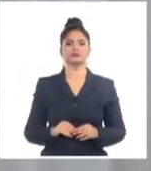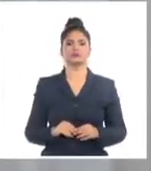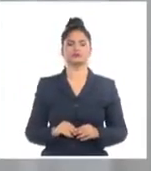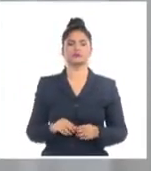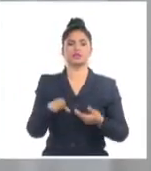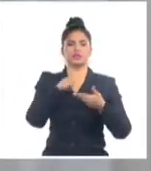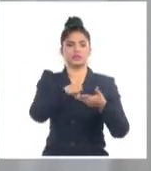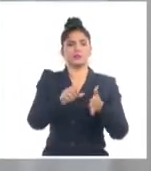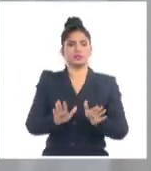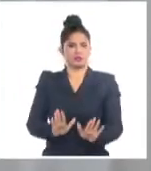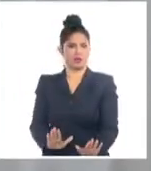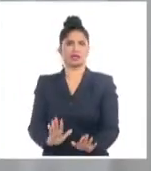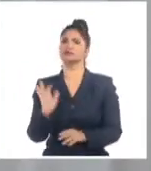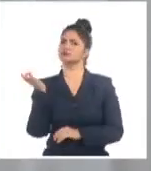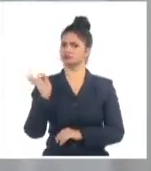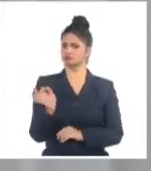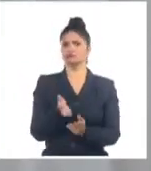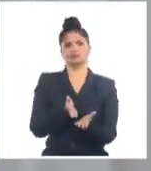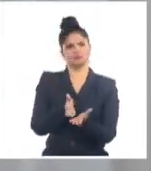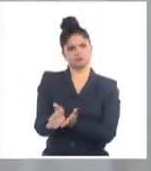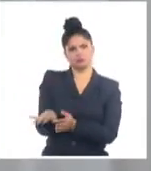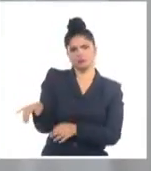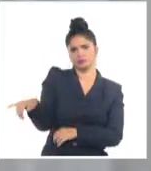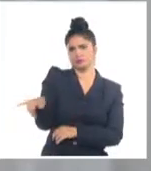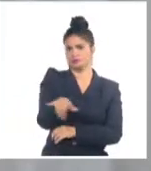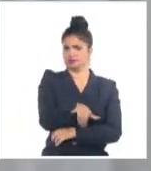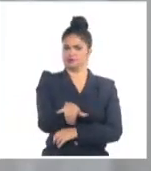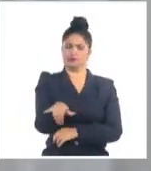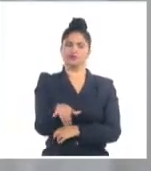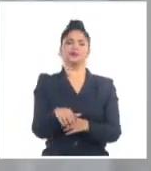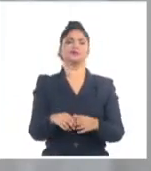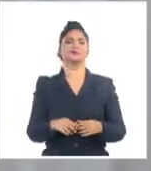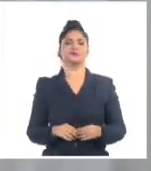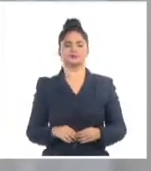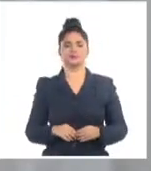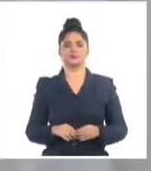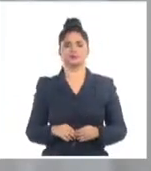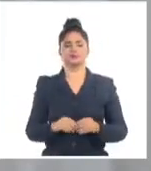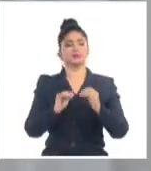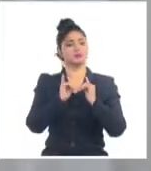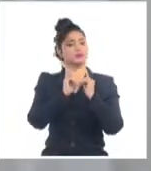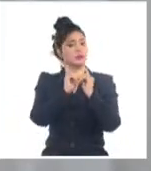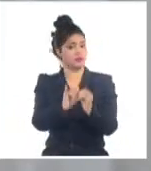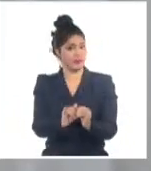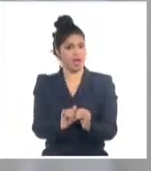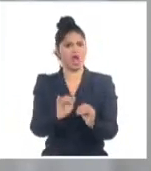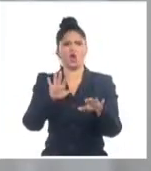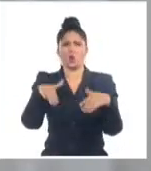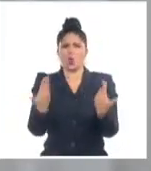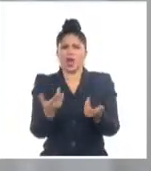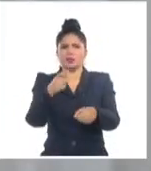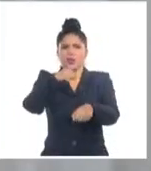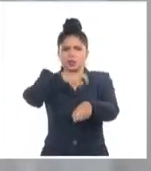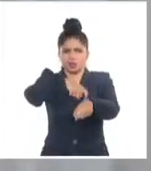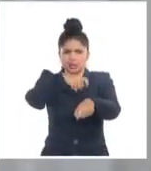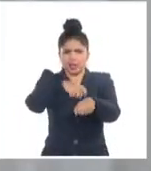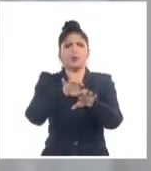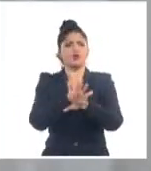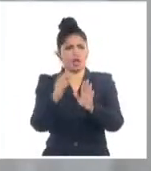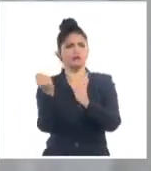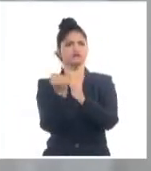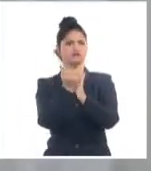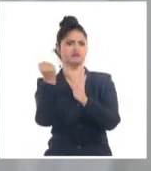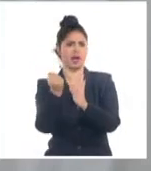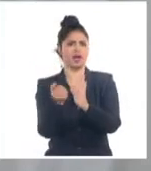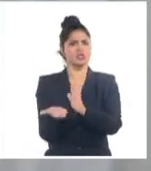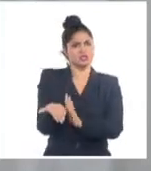que brindamos de venta de combustibles a nuestra población. Se informará oportunamente cuando las condiciones estén